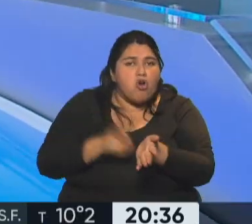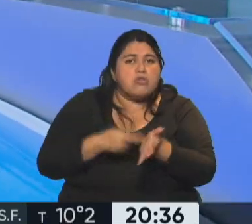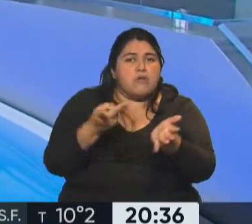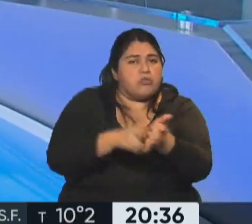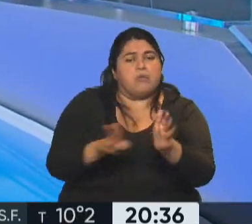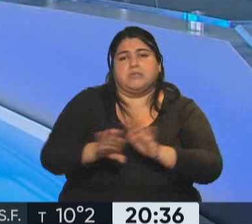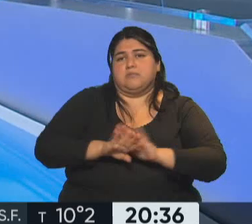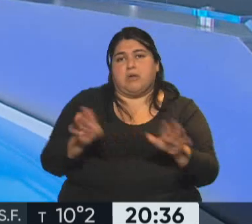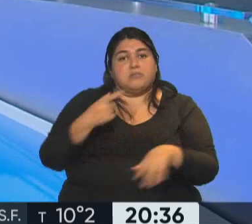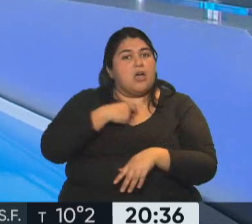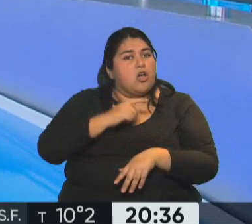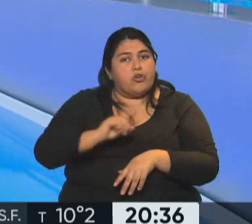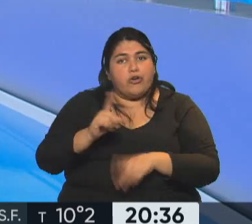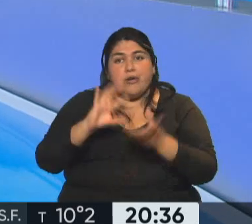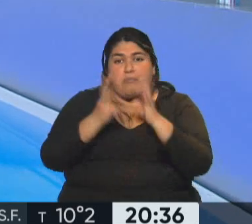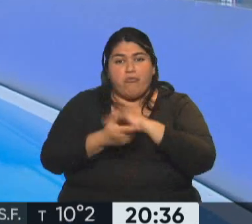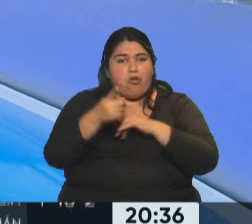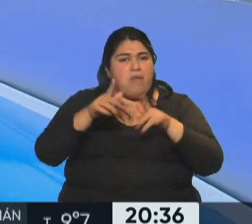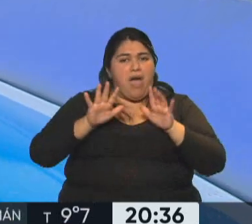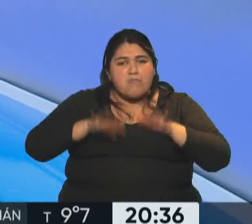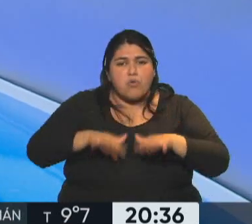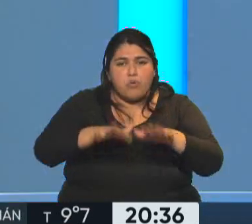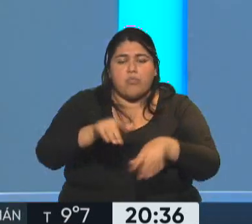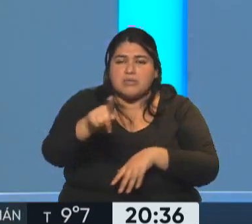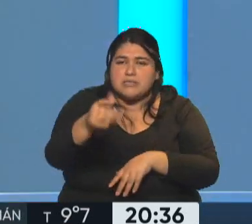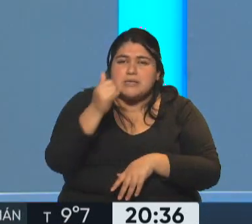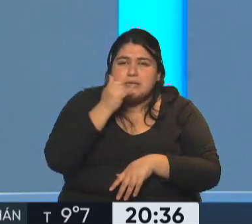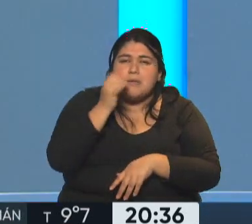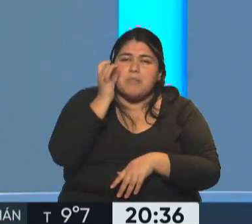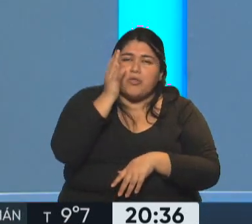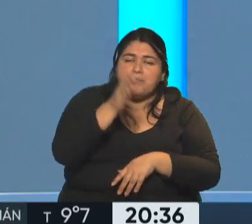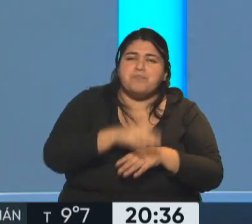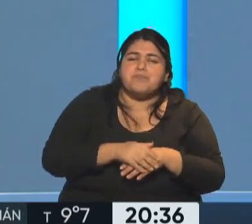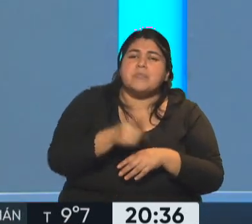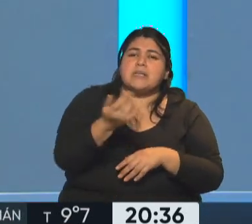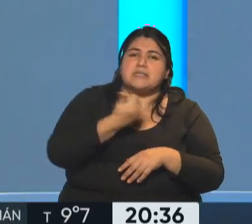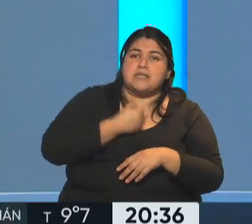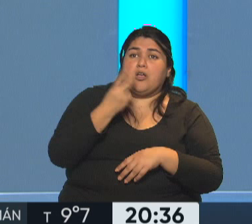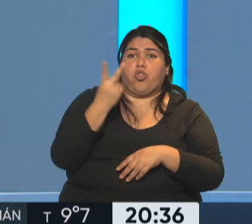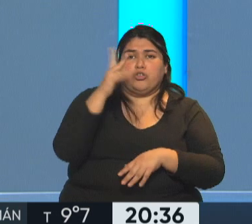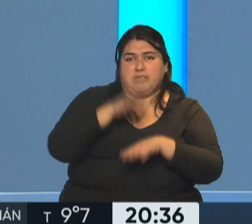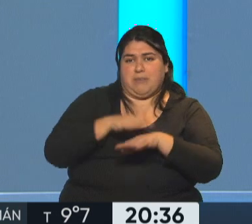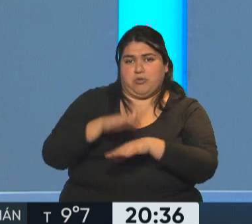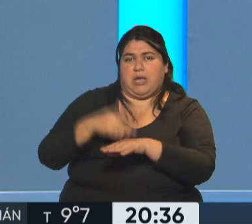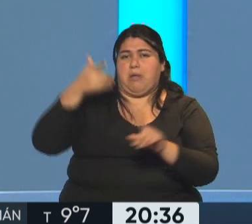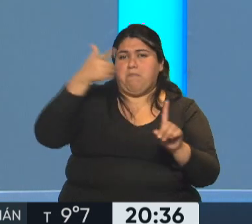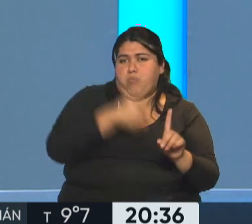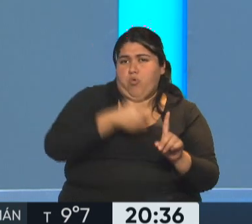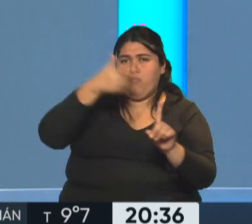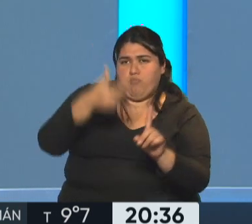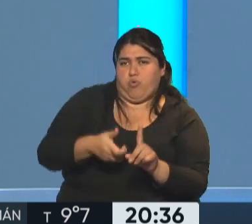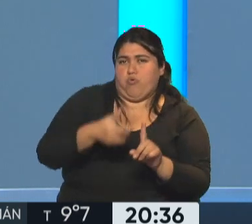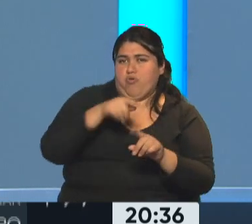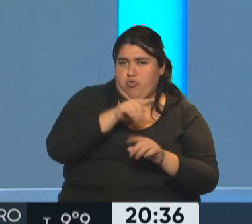cuando empieza a haber un movimiento de estas características... Sí, escucho. Doctor, hablaba usted recién de los dos responsables de los disparos que terminaron con la vida de